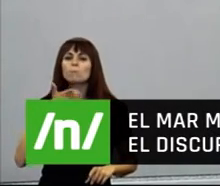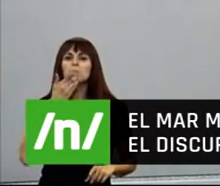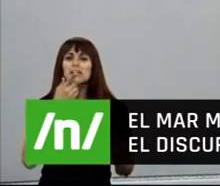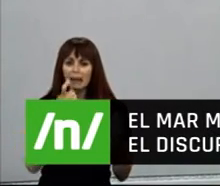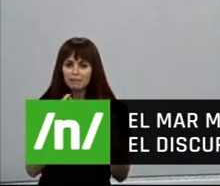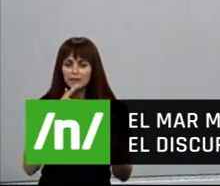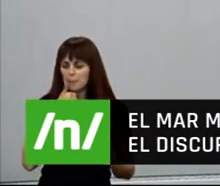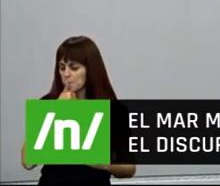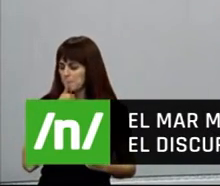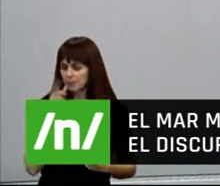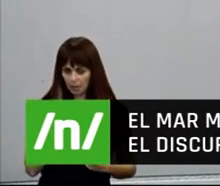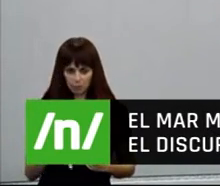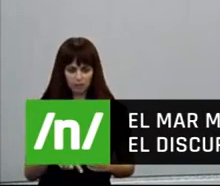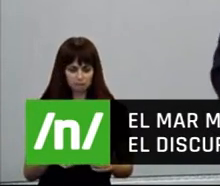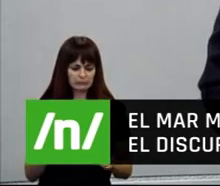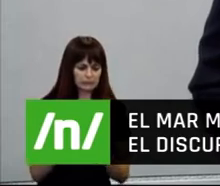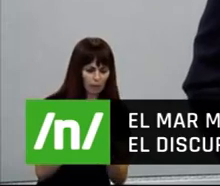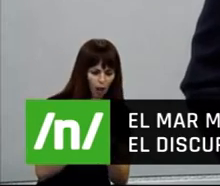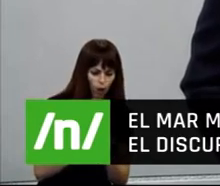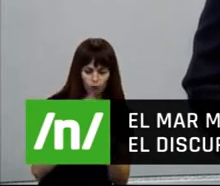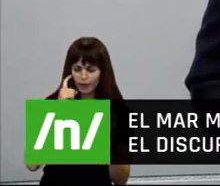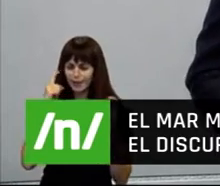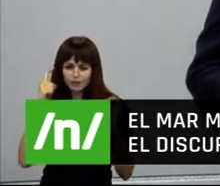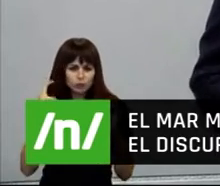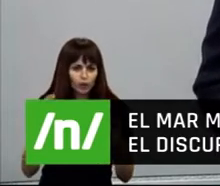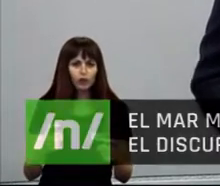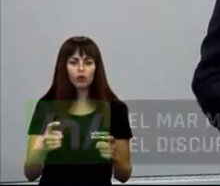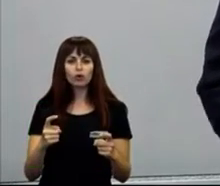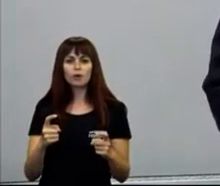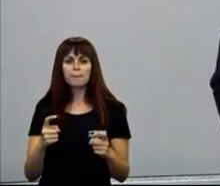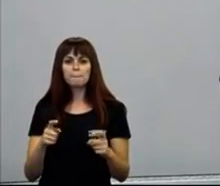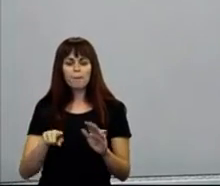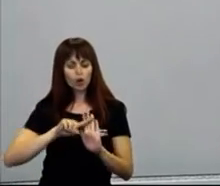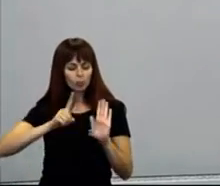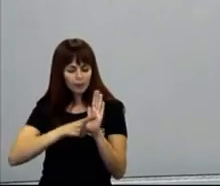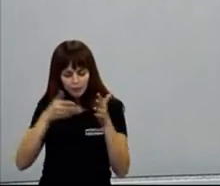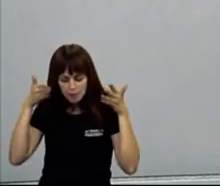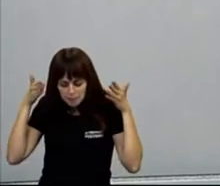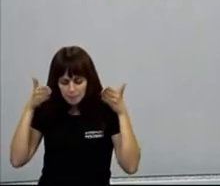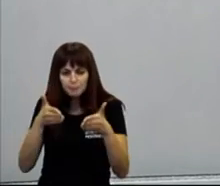falta, con trabajo, con esfuerzo, con plena dedicación.